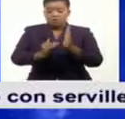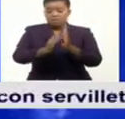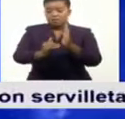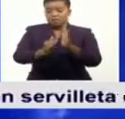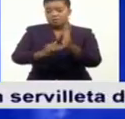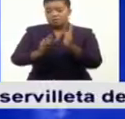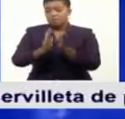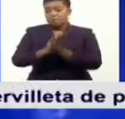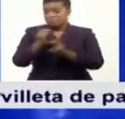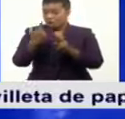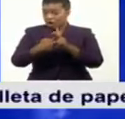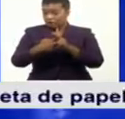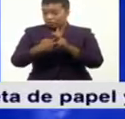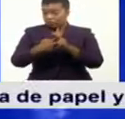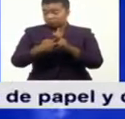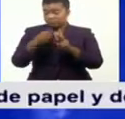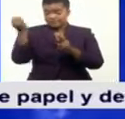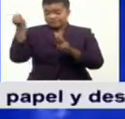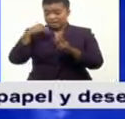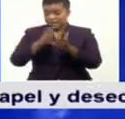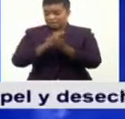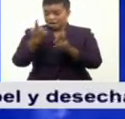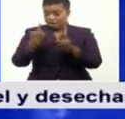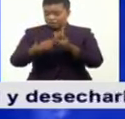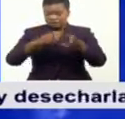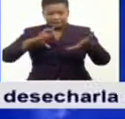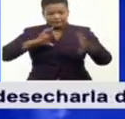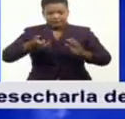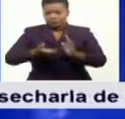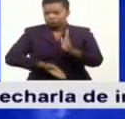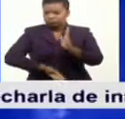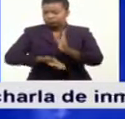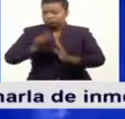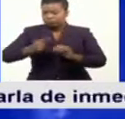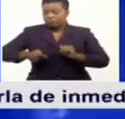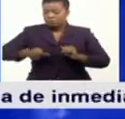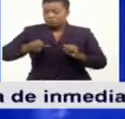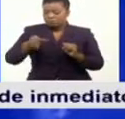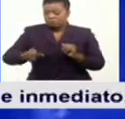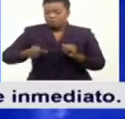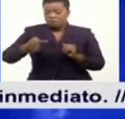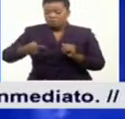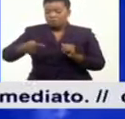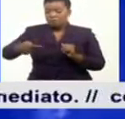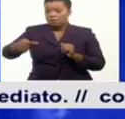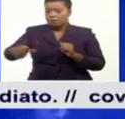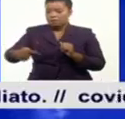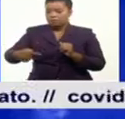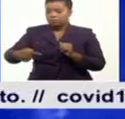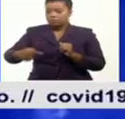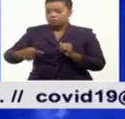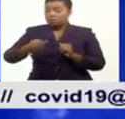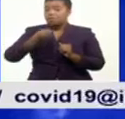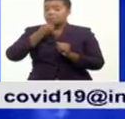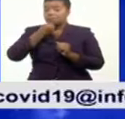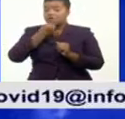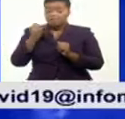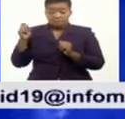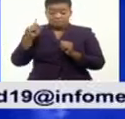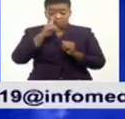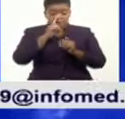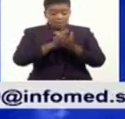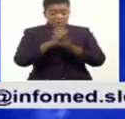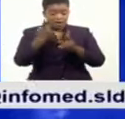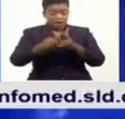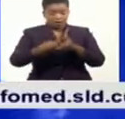Indiscutiblemente, este mes, con el número de casos diarios que se están diagnosticando, terminaremos con una cifra superior